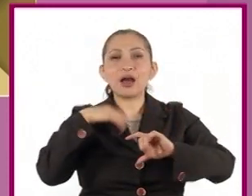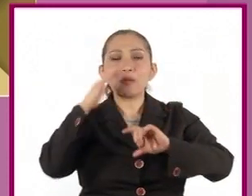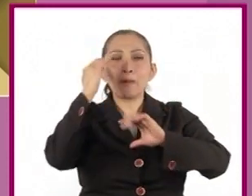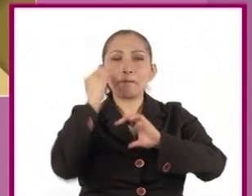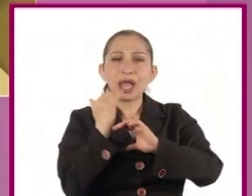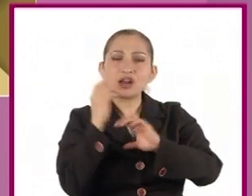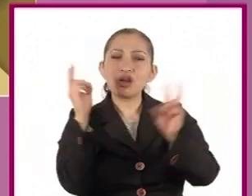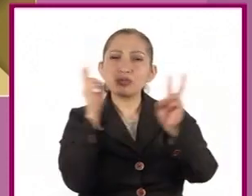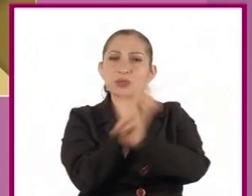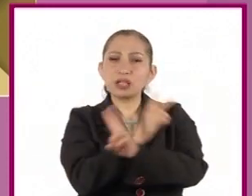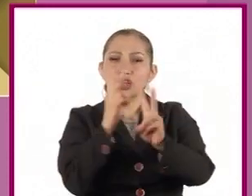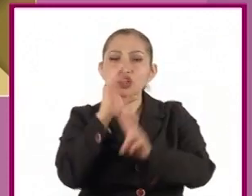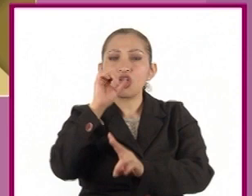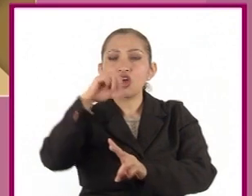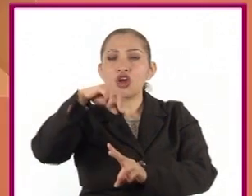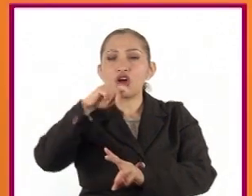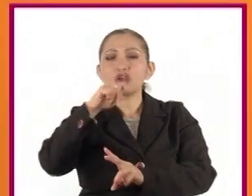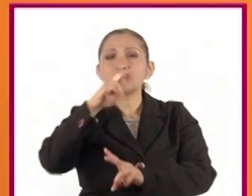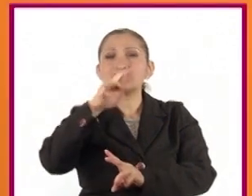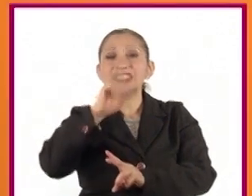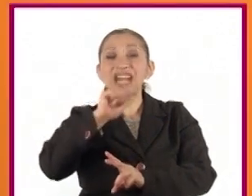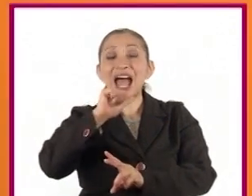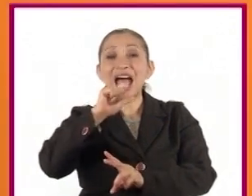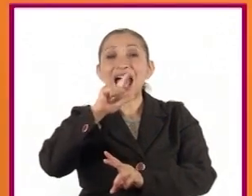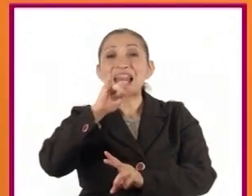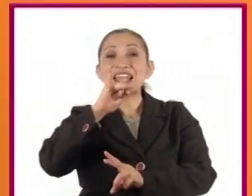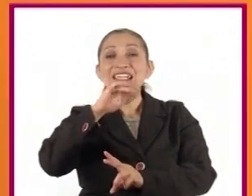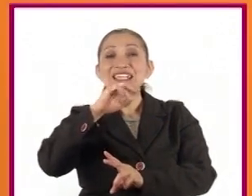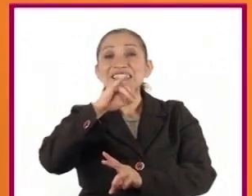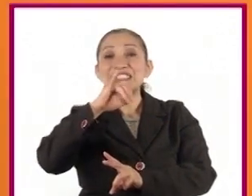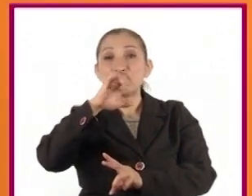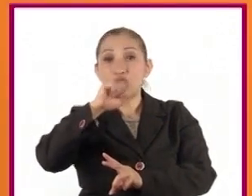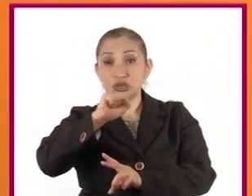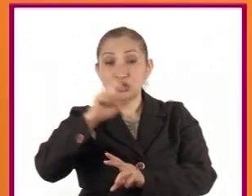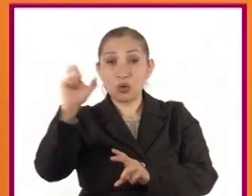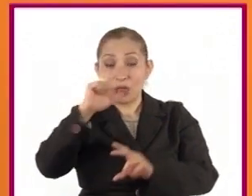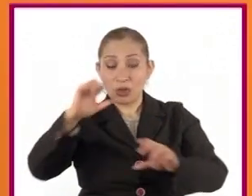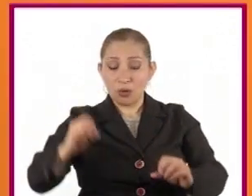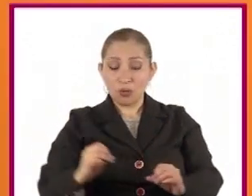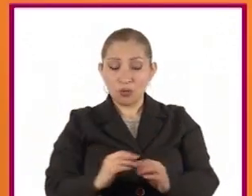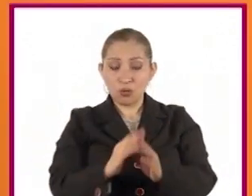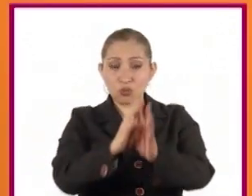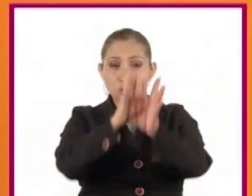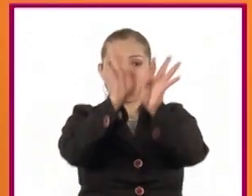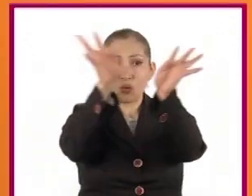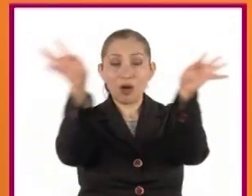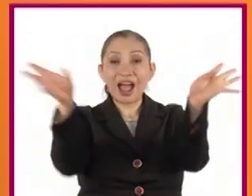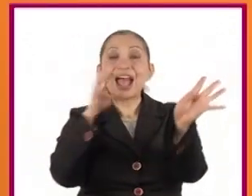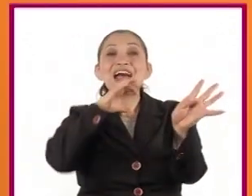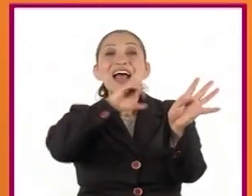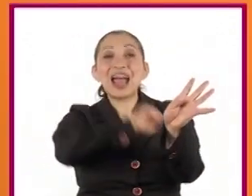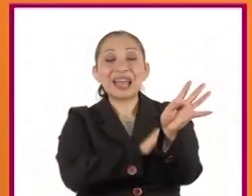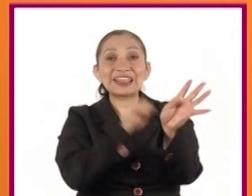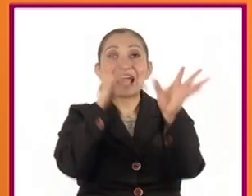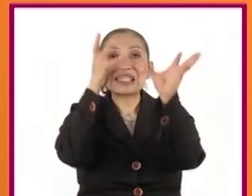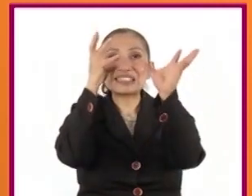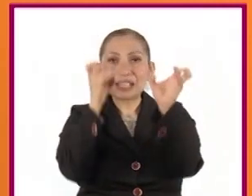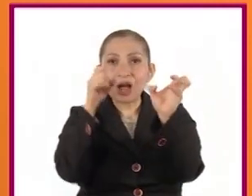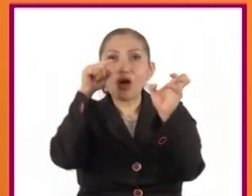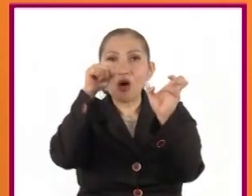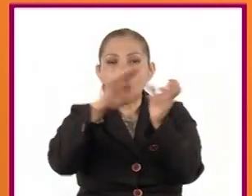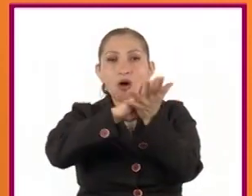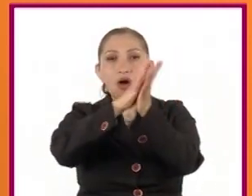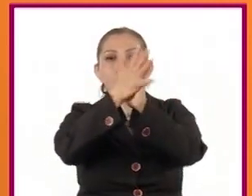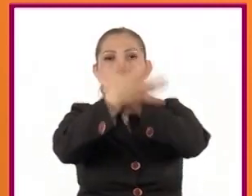los vientos contralisios, los que, al llegar a la superficie, por ser calientes y secos, dan lugar a